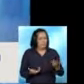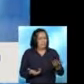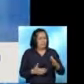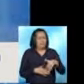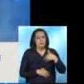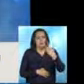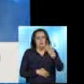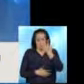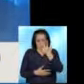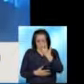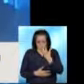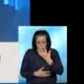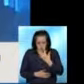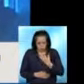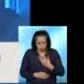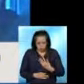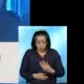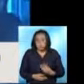apagándola